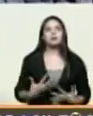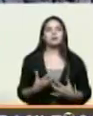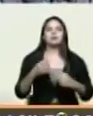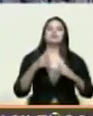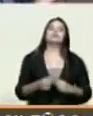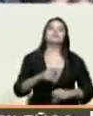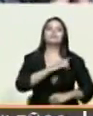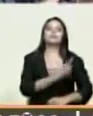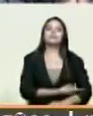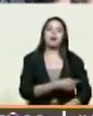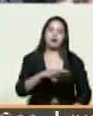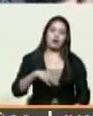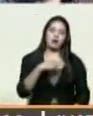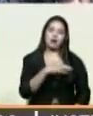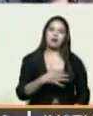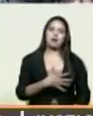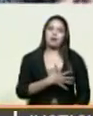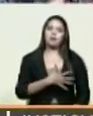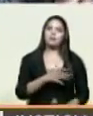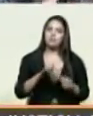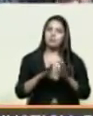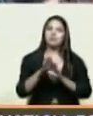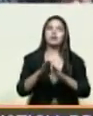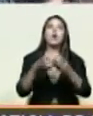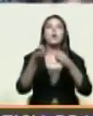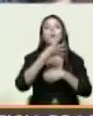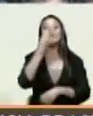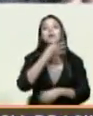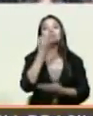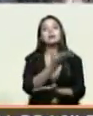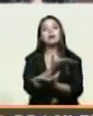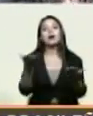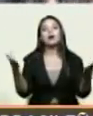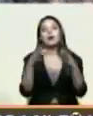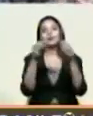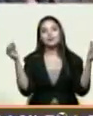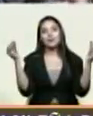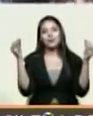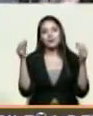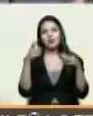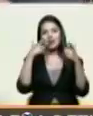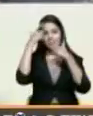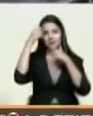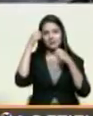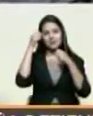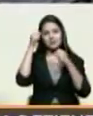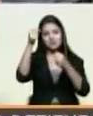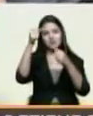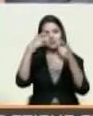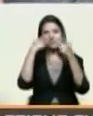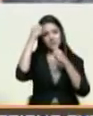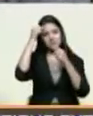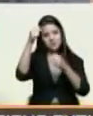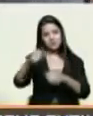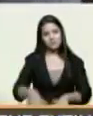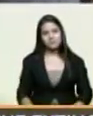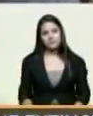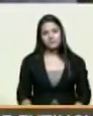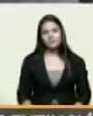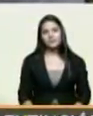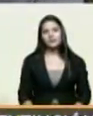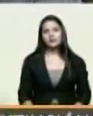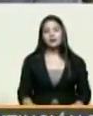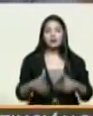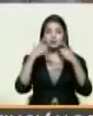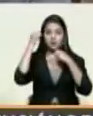no en el alma, para salir adelante. Buenas tardes a todos y a todos. ¡Chávez vive! ¡Que vive el